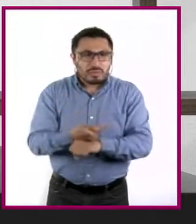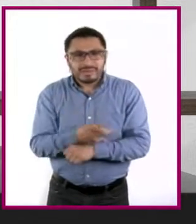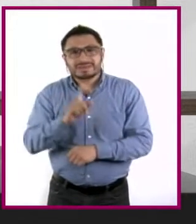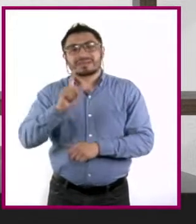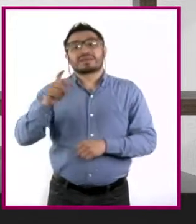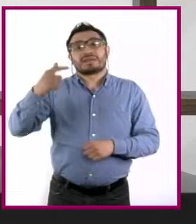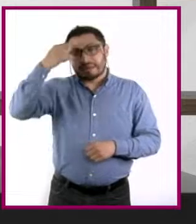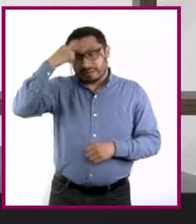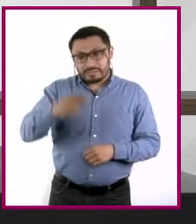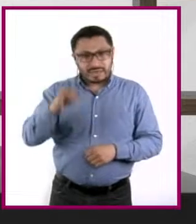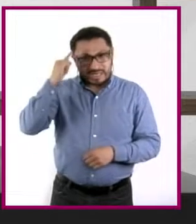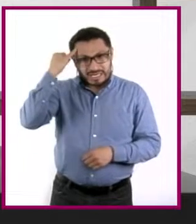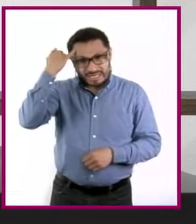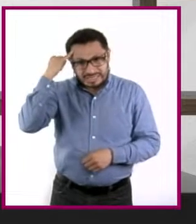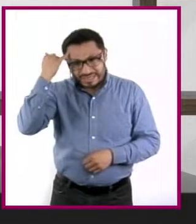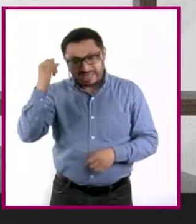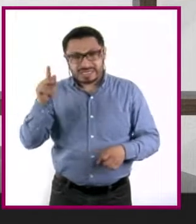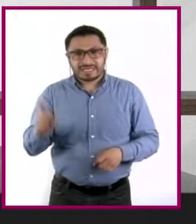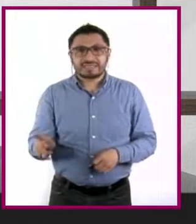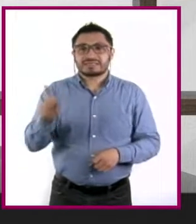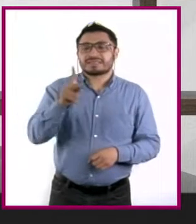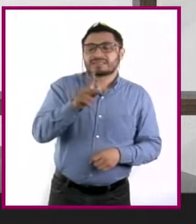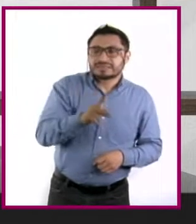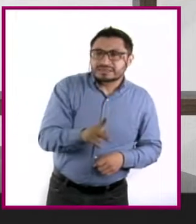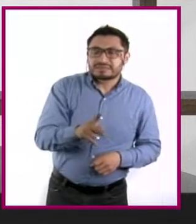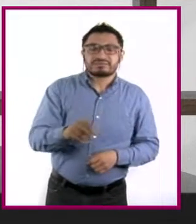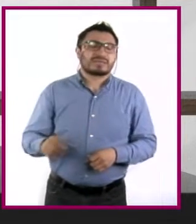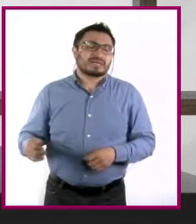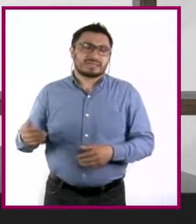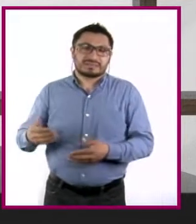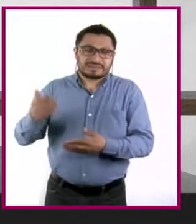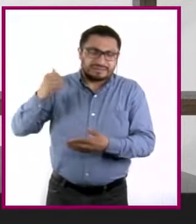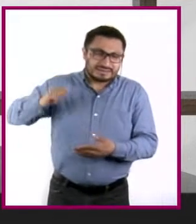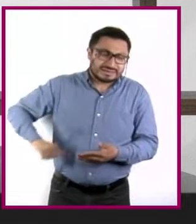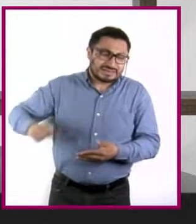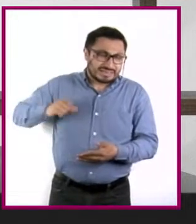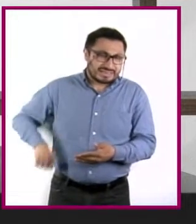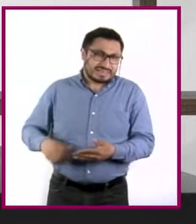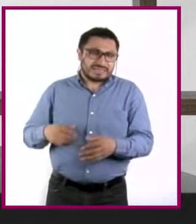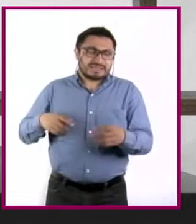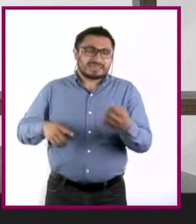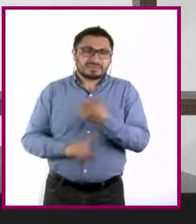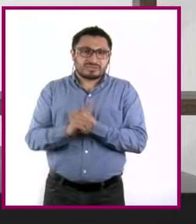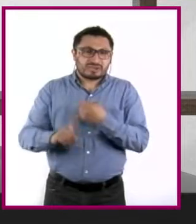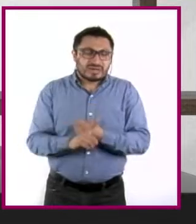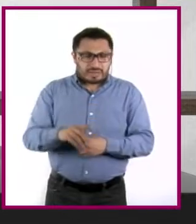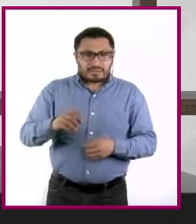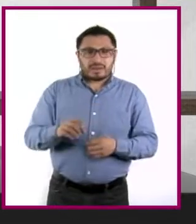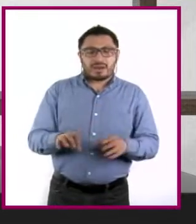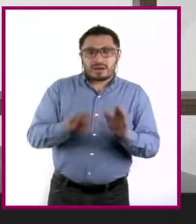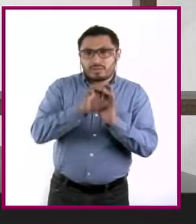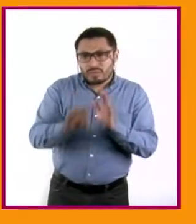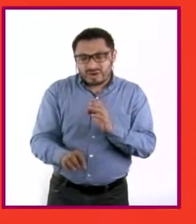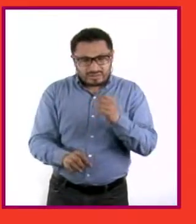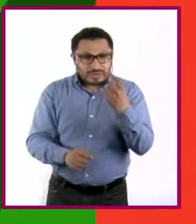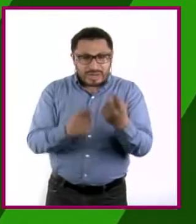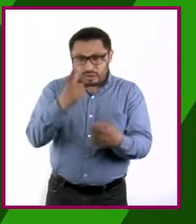indígenas continuaran en una situación similar a la que padecieron durante la colonia. Incluso, en algunos casos, sus problemas se